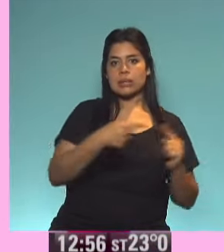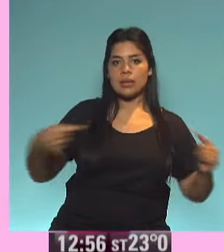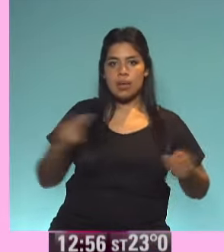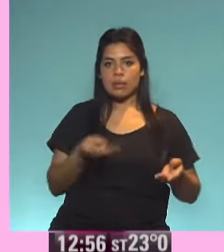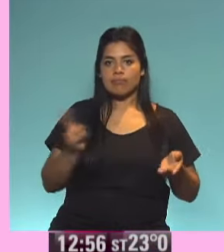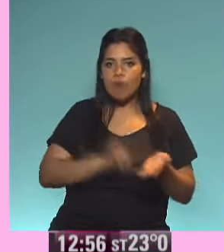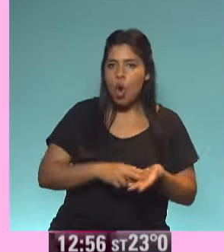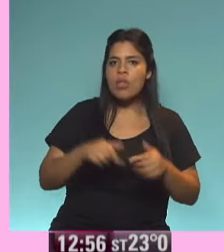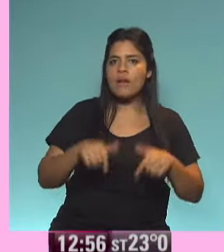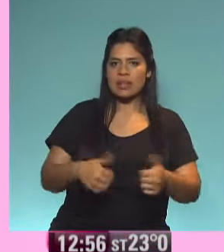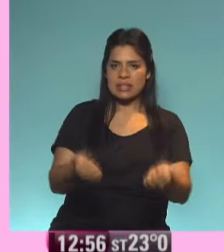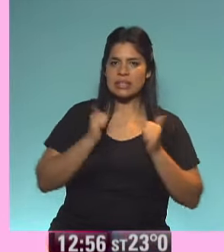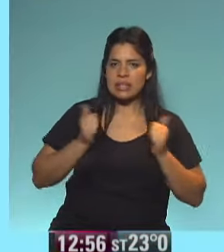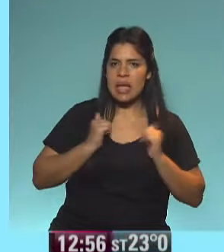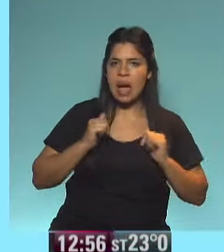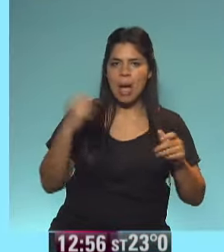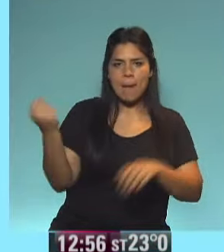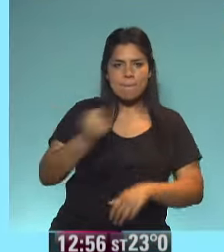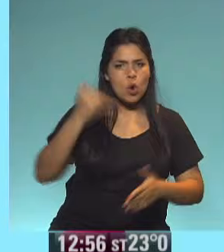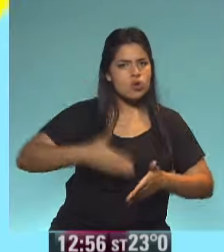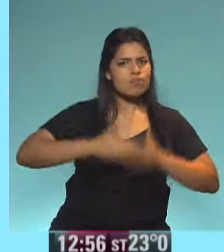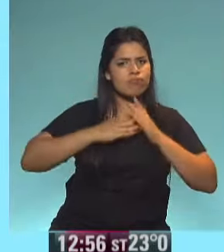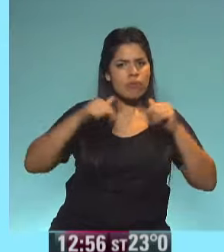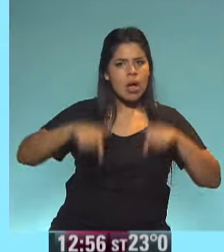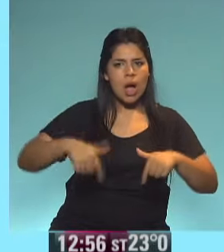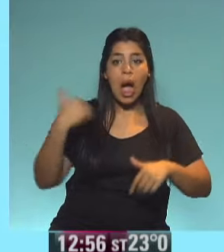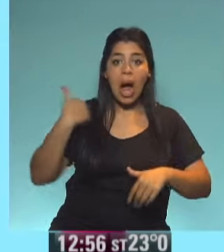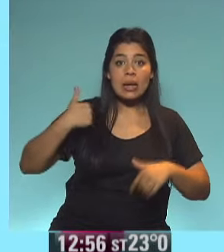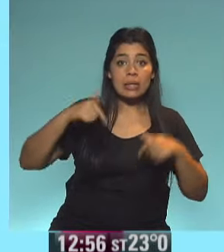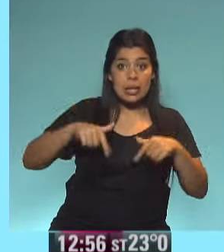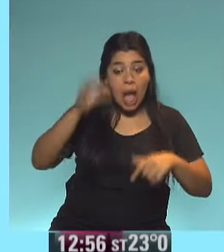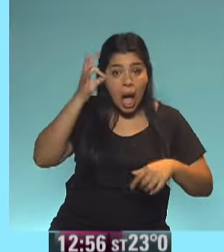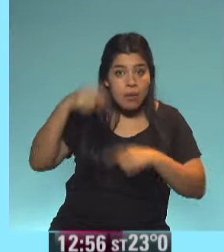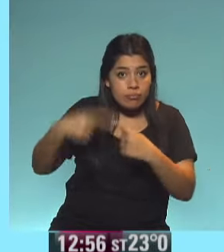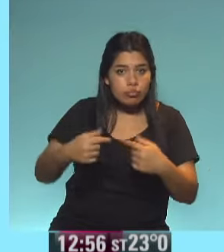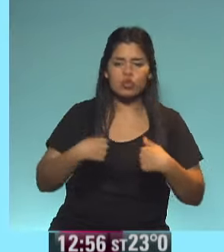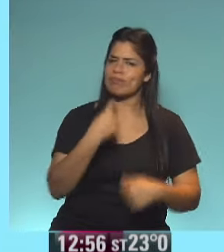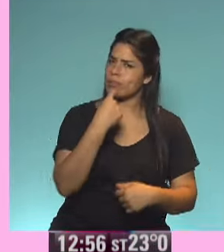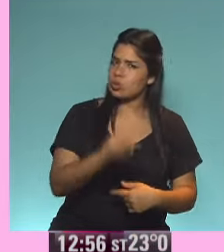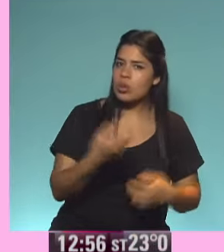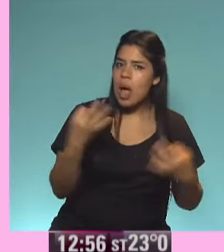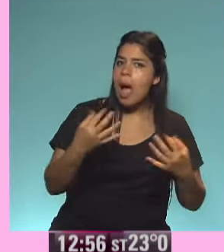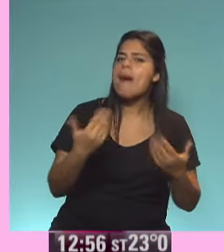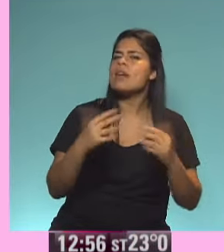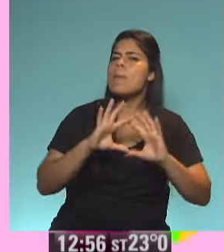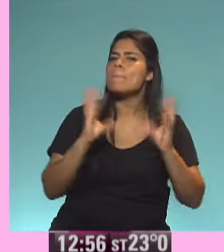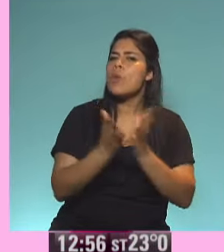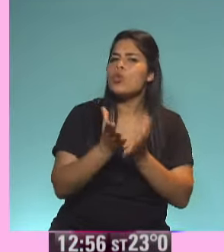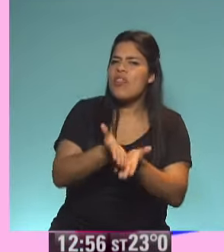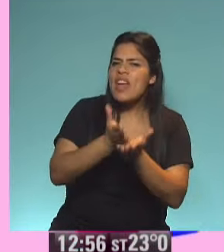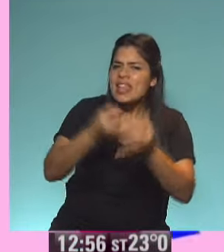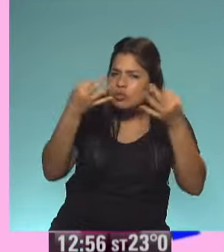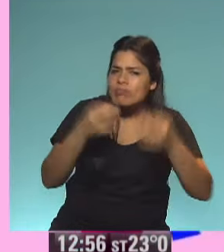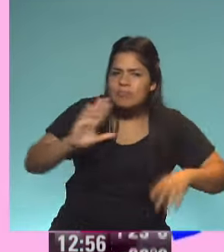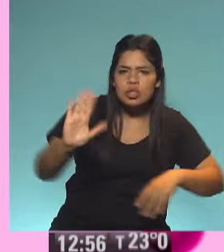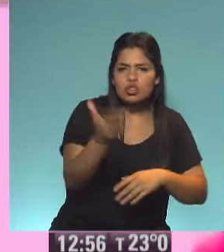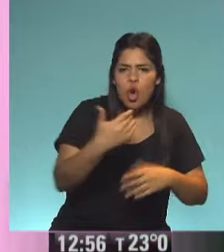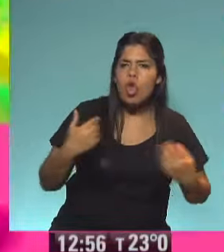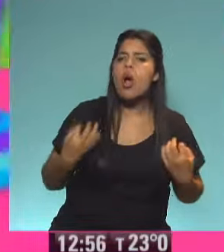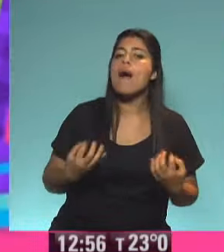qué tema importante este rapazo. Habla Argentina es afro, yo te voy a preguntar cómo hacemos un mundo justo, integrado,